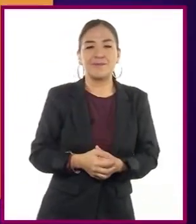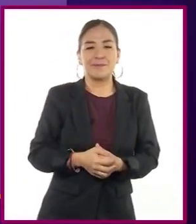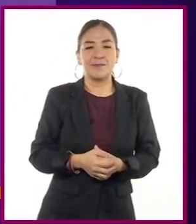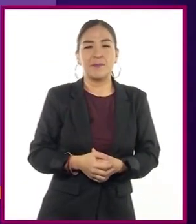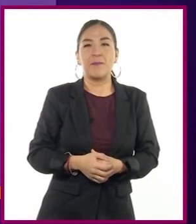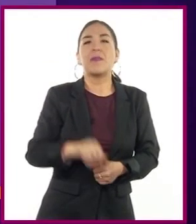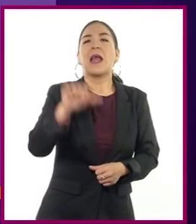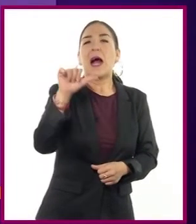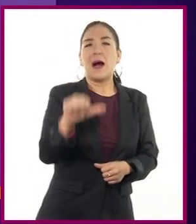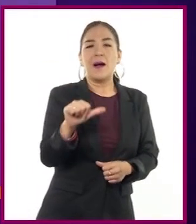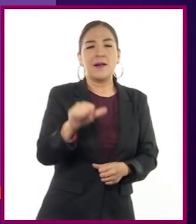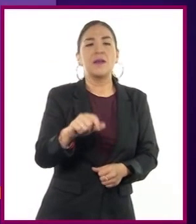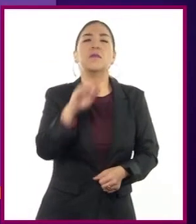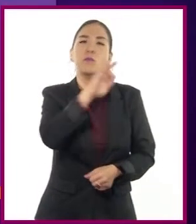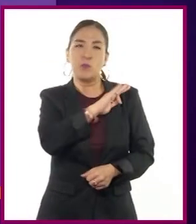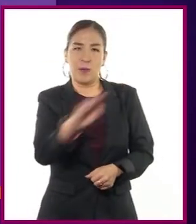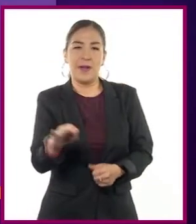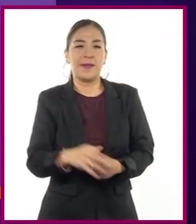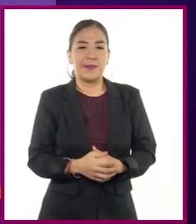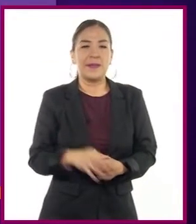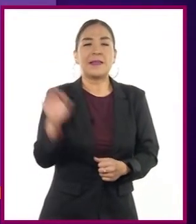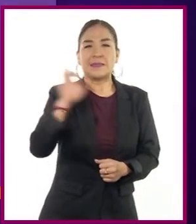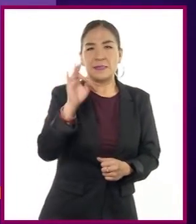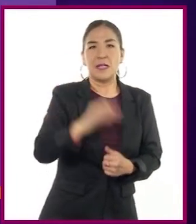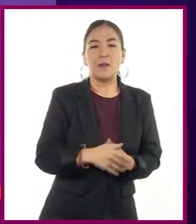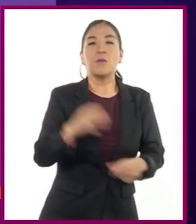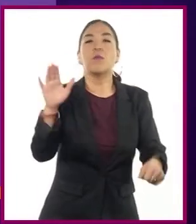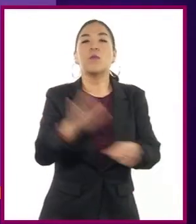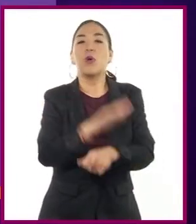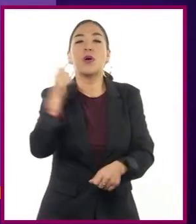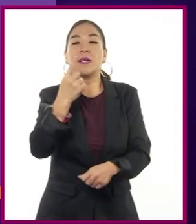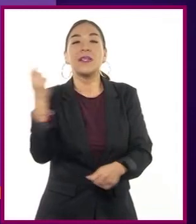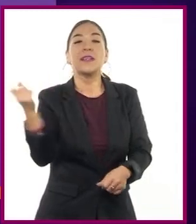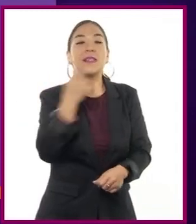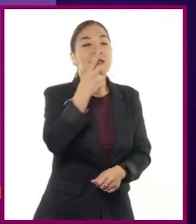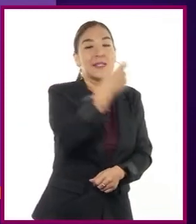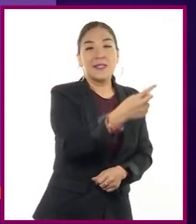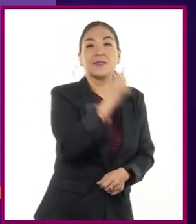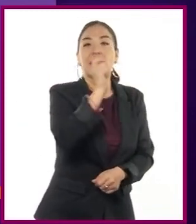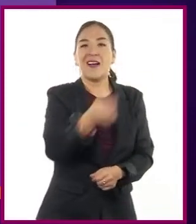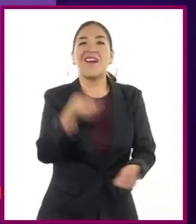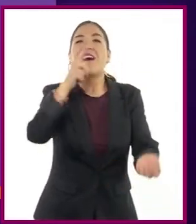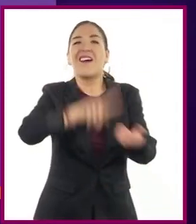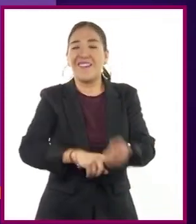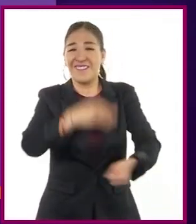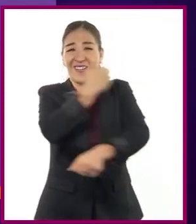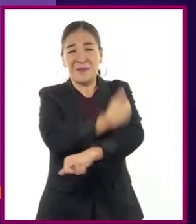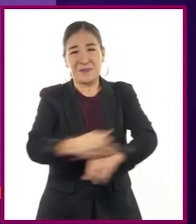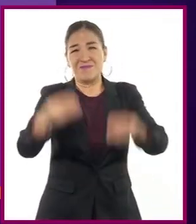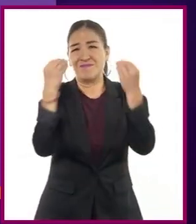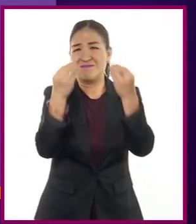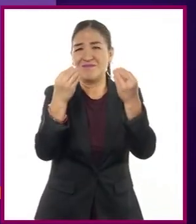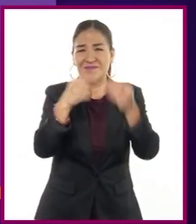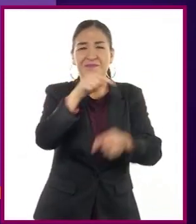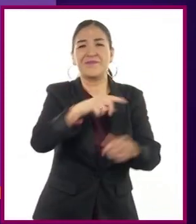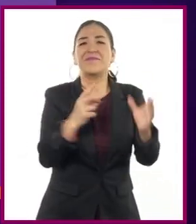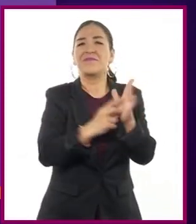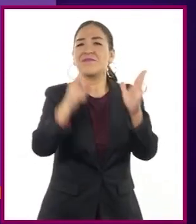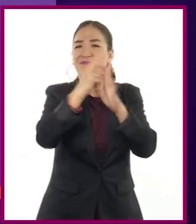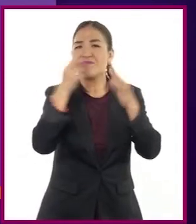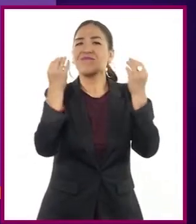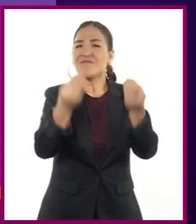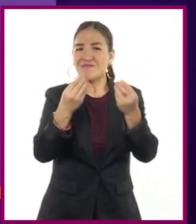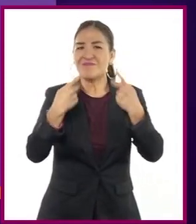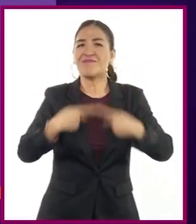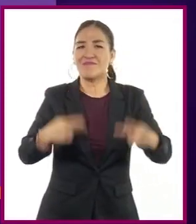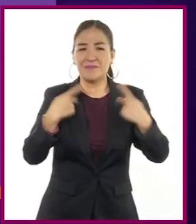opción A es posible, porque te contó que habitaban familias muy numerosas en las viviendas y